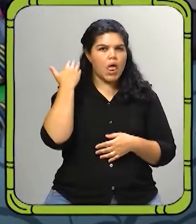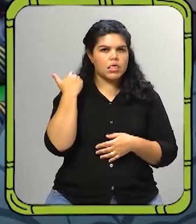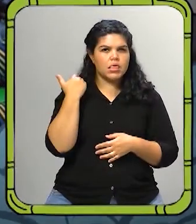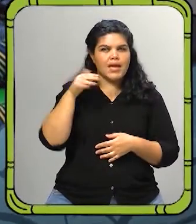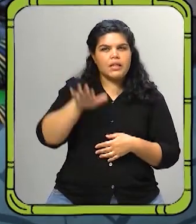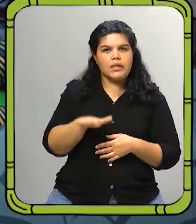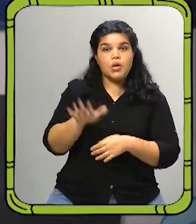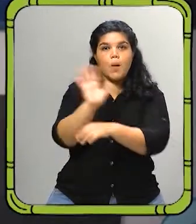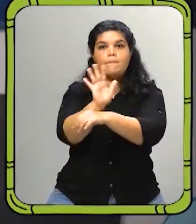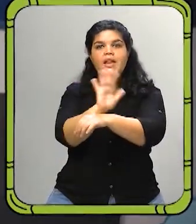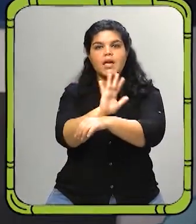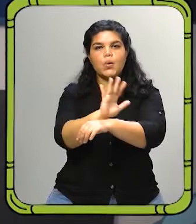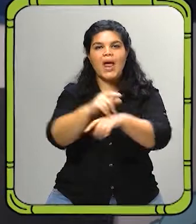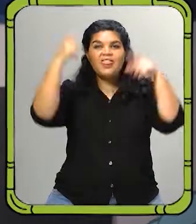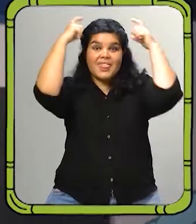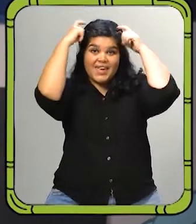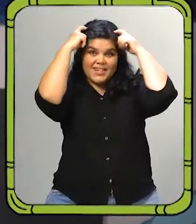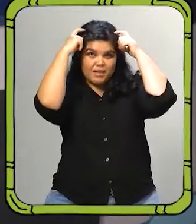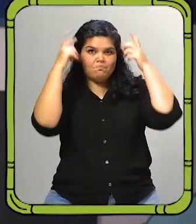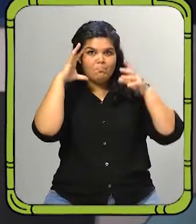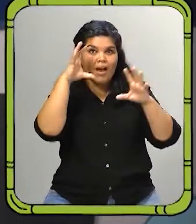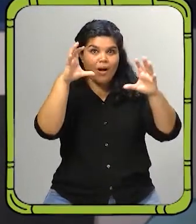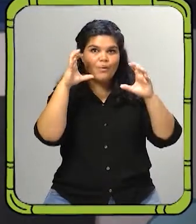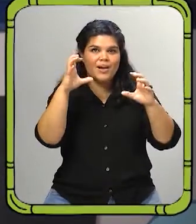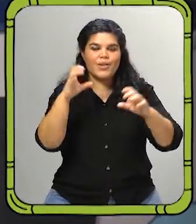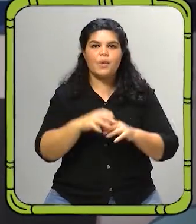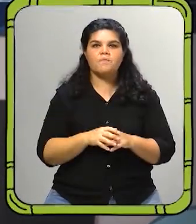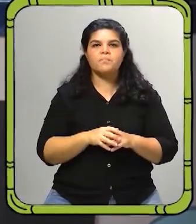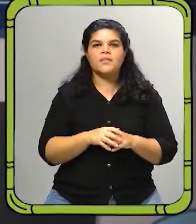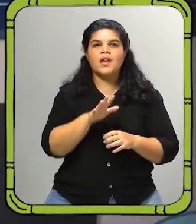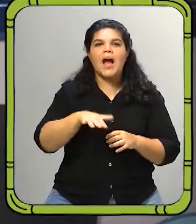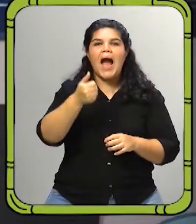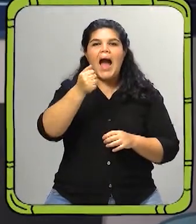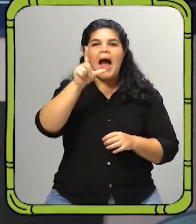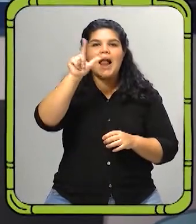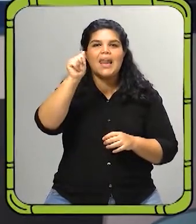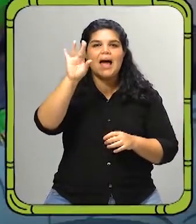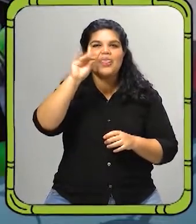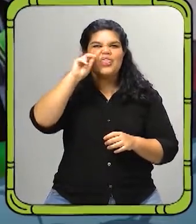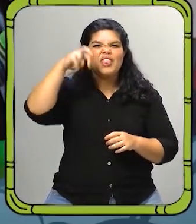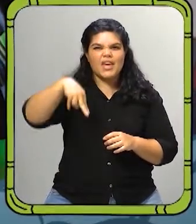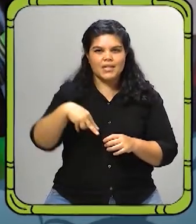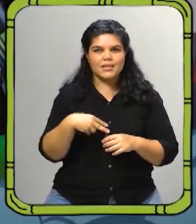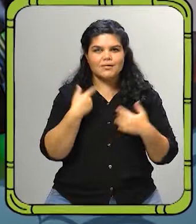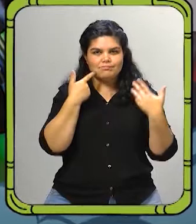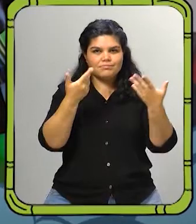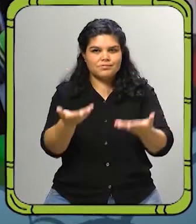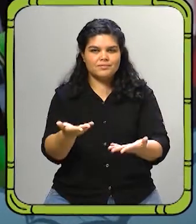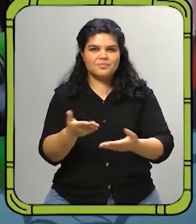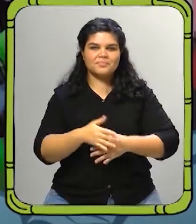películas de Disney. Y me acuerdo de un tema de Aladdin, que es una de las películas. Uh-huh. ¿Qué es Aladdin? De Arabia